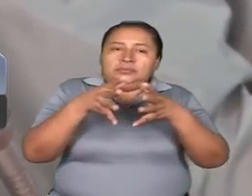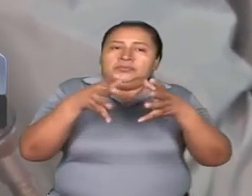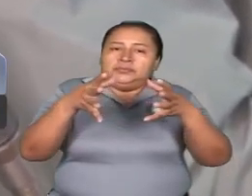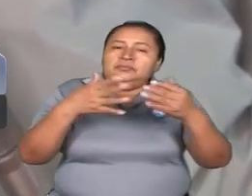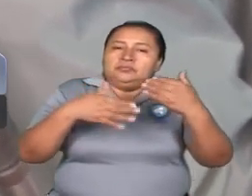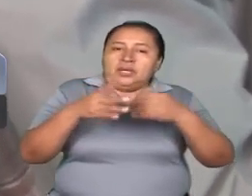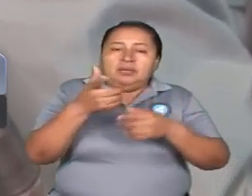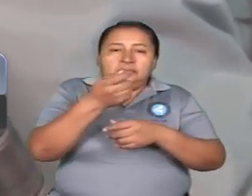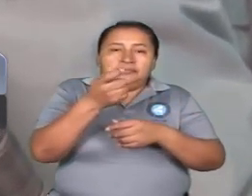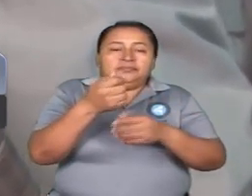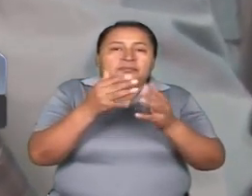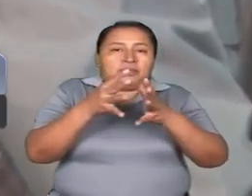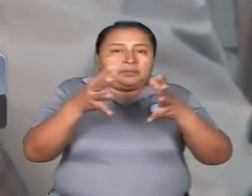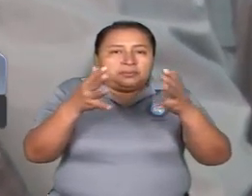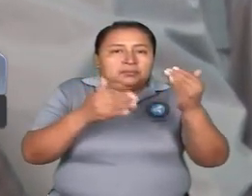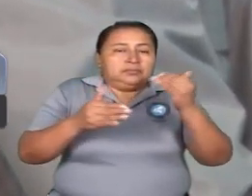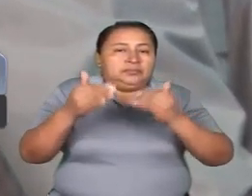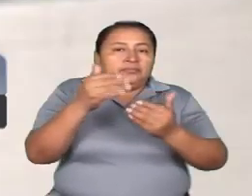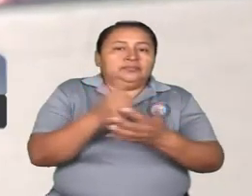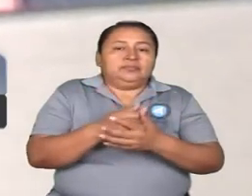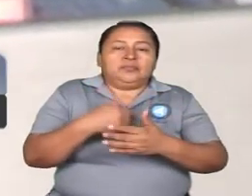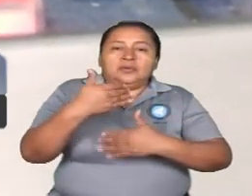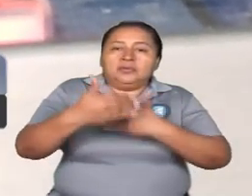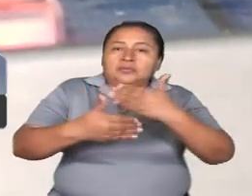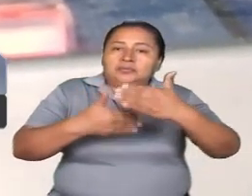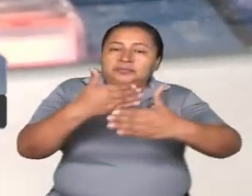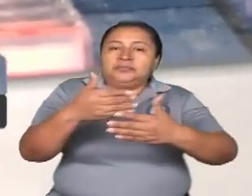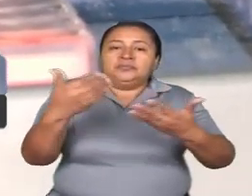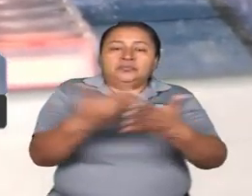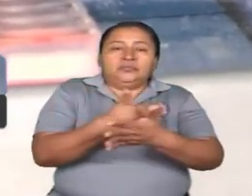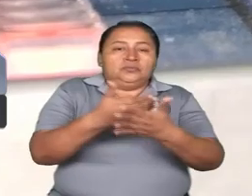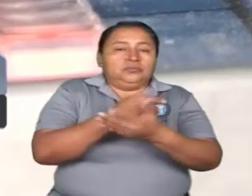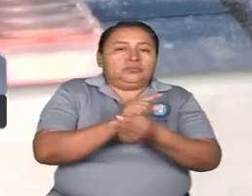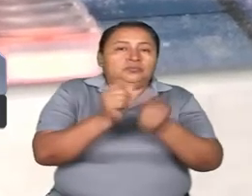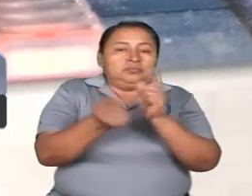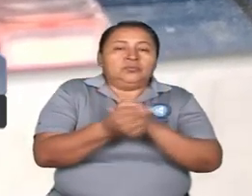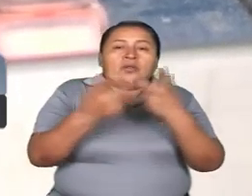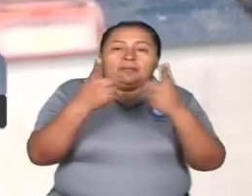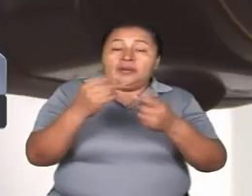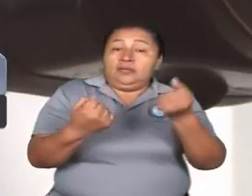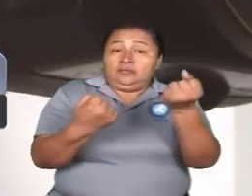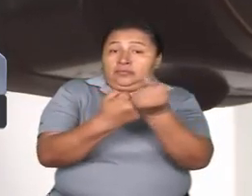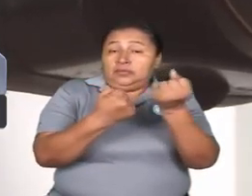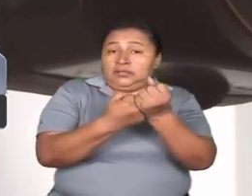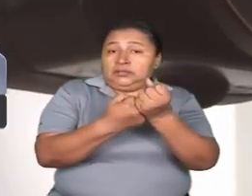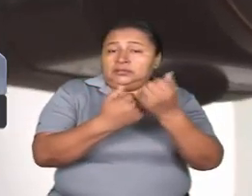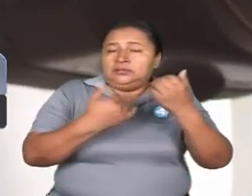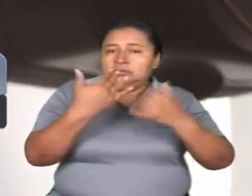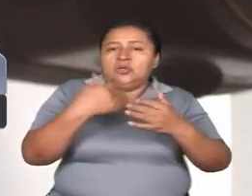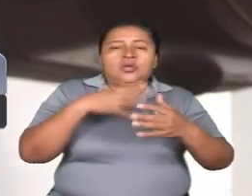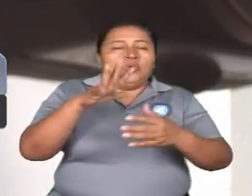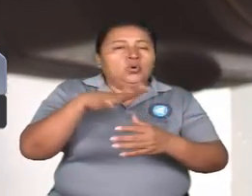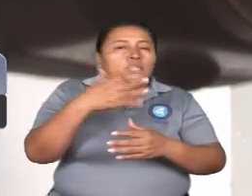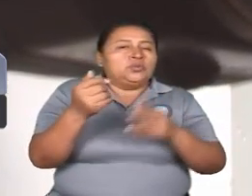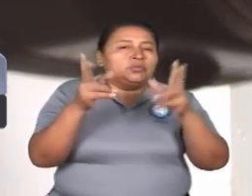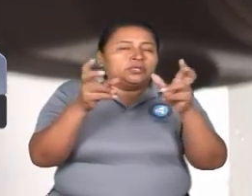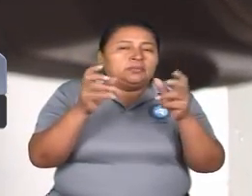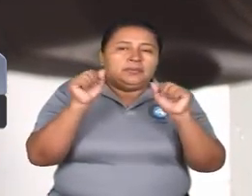canal parlamentario y dentro de este proceso de modernización, pero también de fortalecimiento, ¿qué otro aspecto